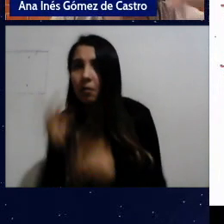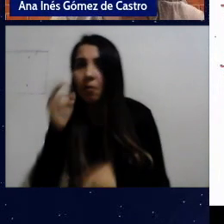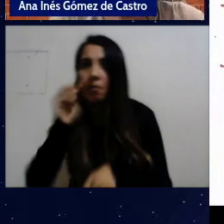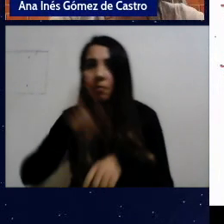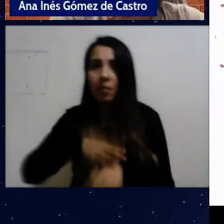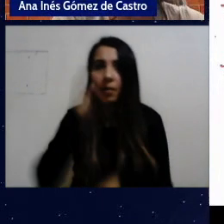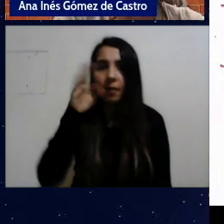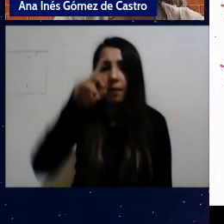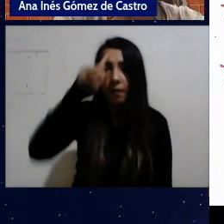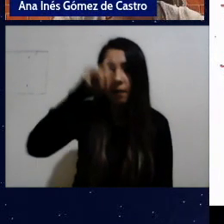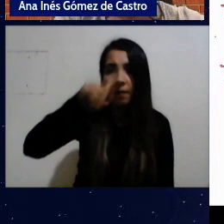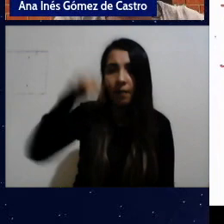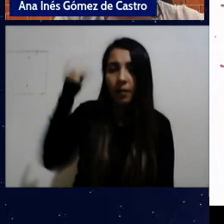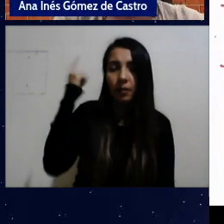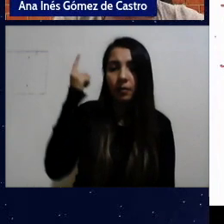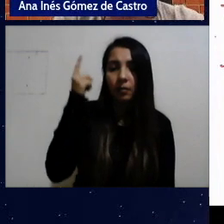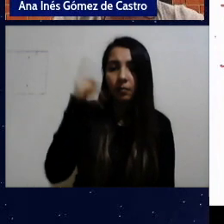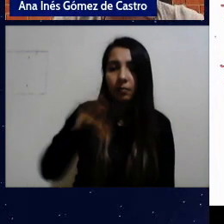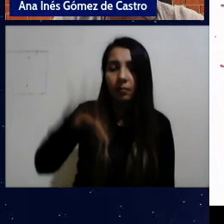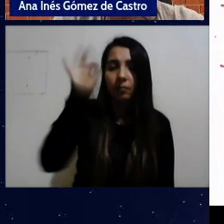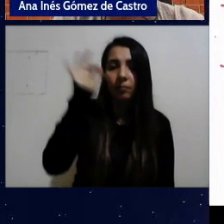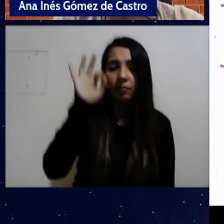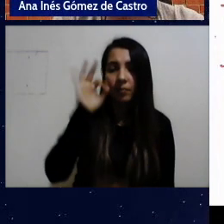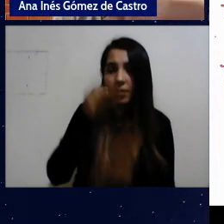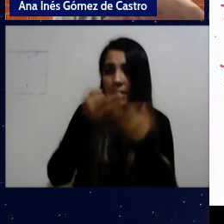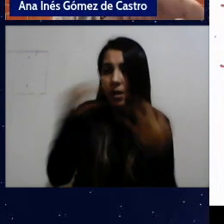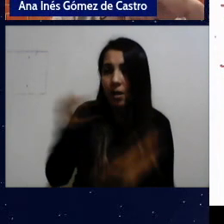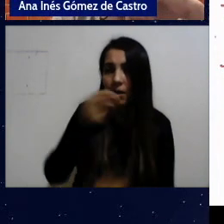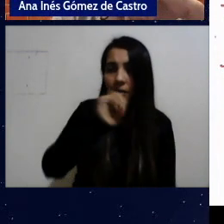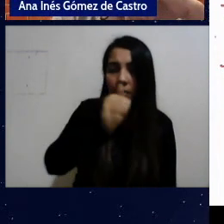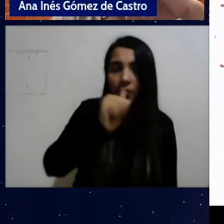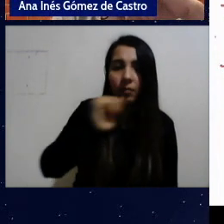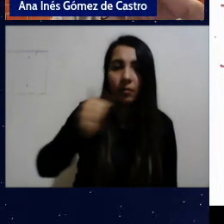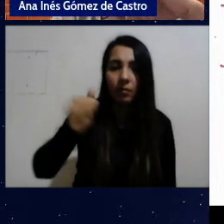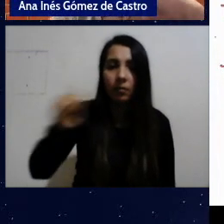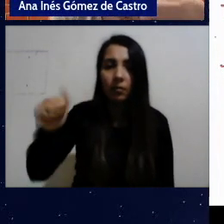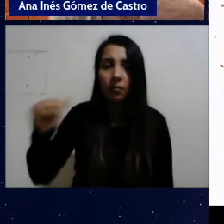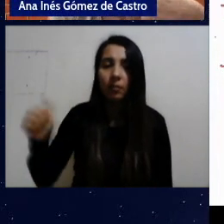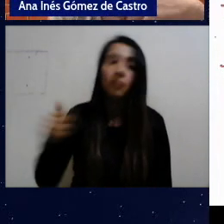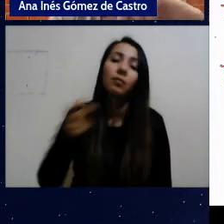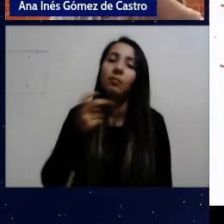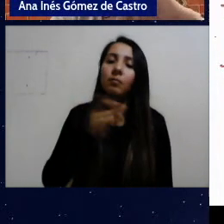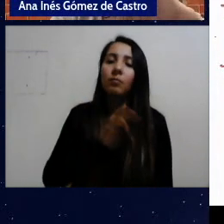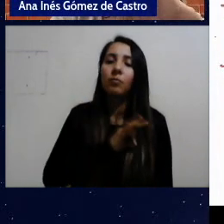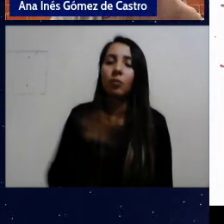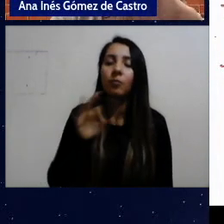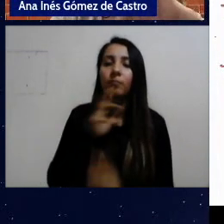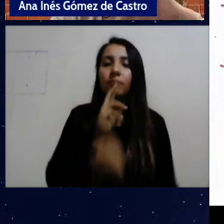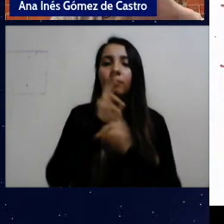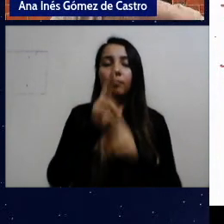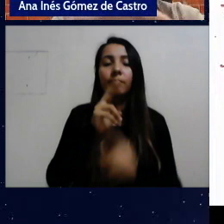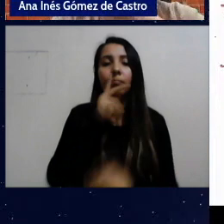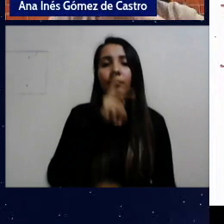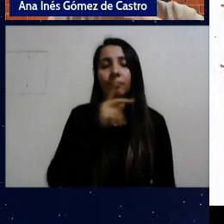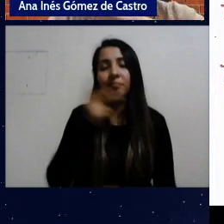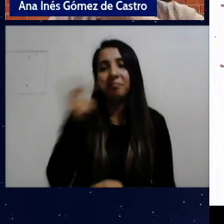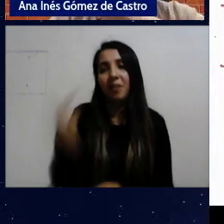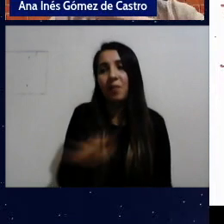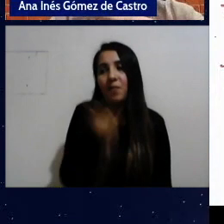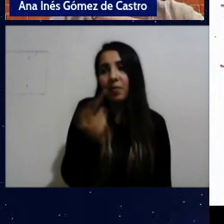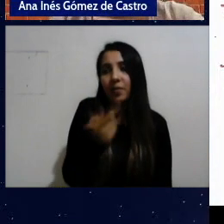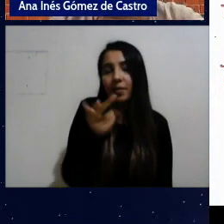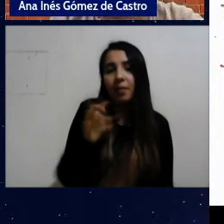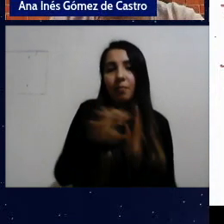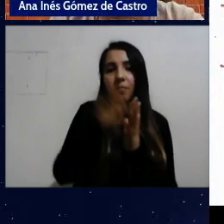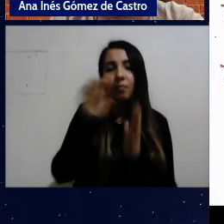preguntarnos o encontrar con más facilidad otras tierras, y nos podría permitir contestar preguntas